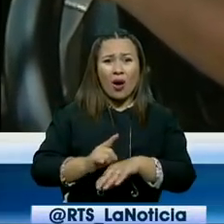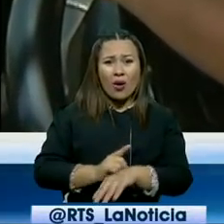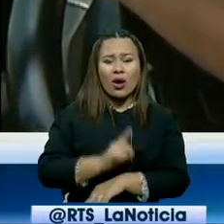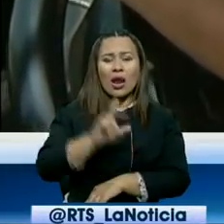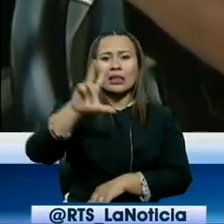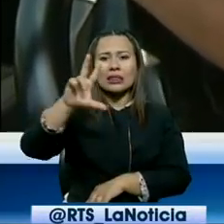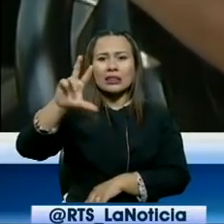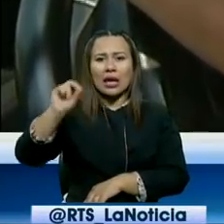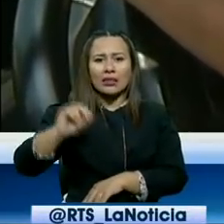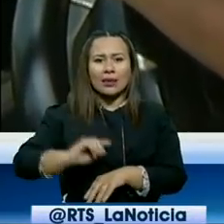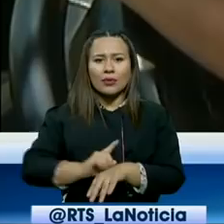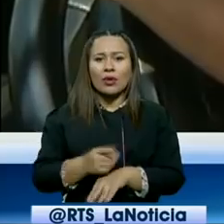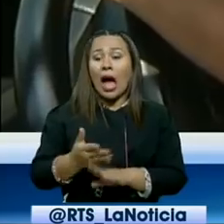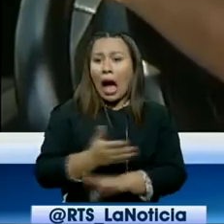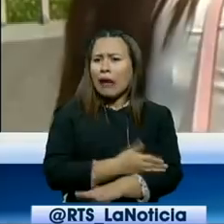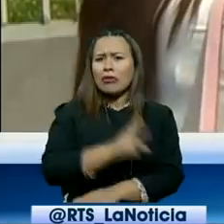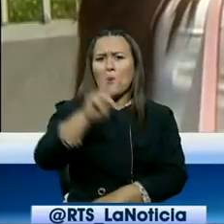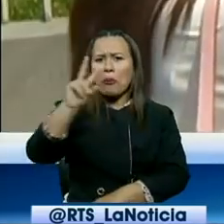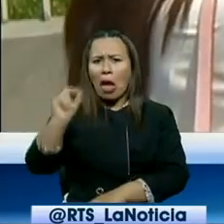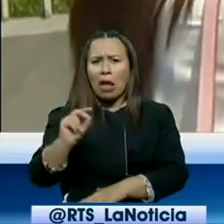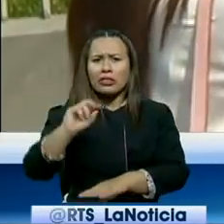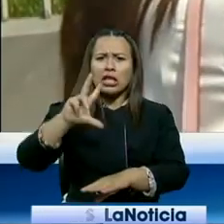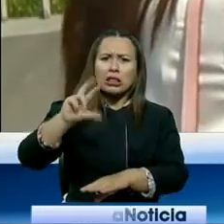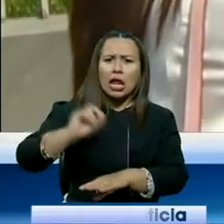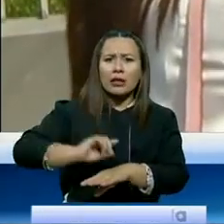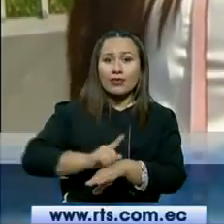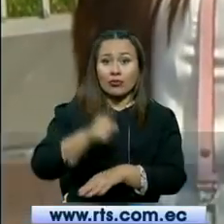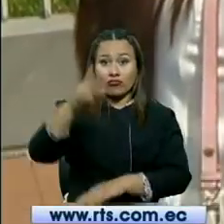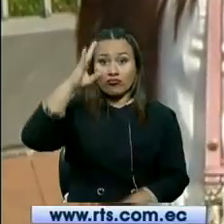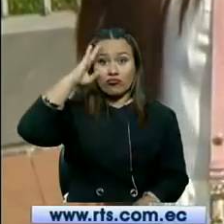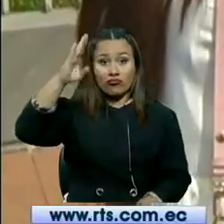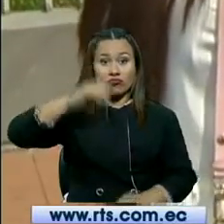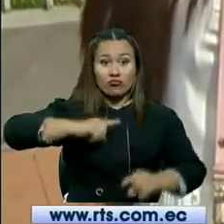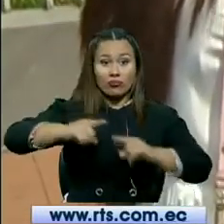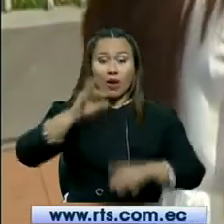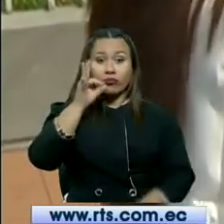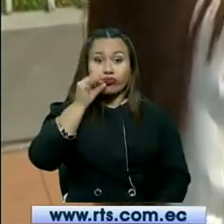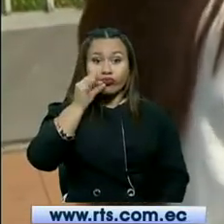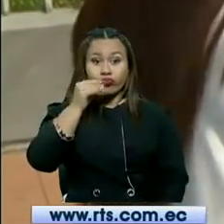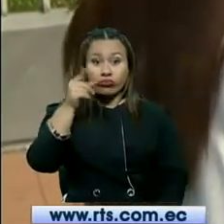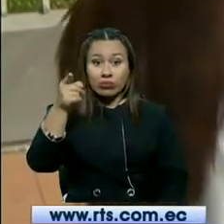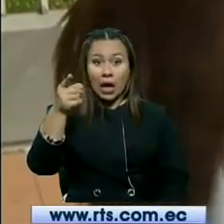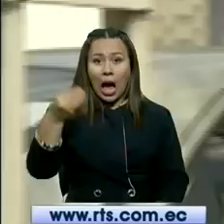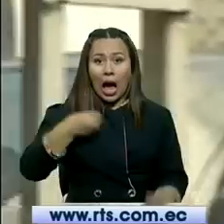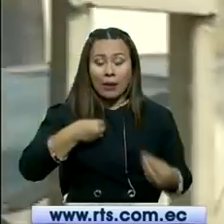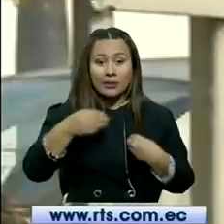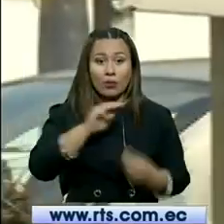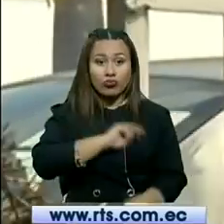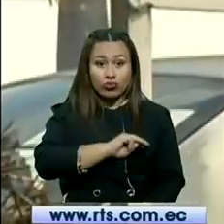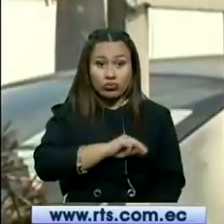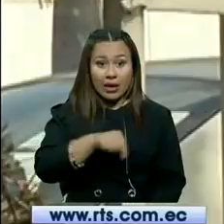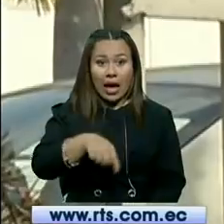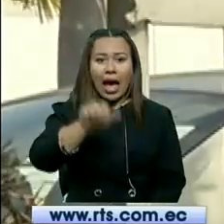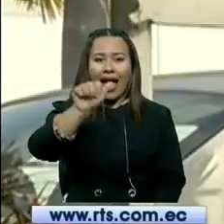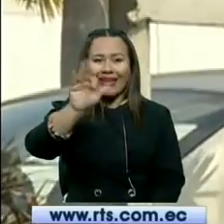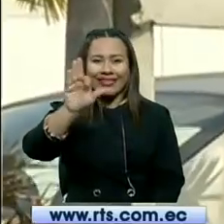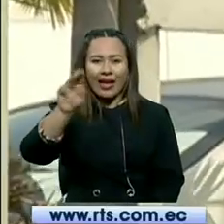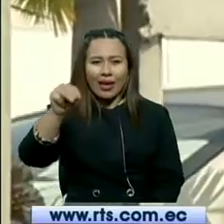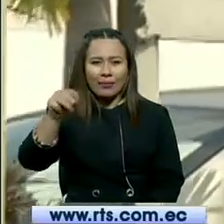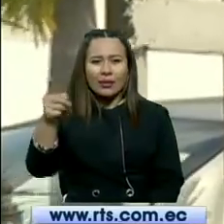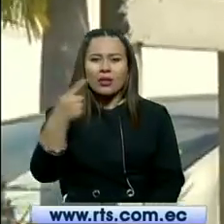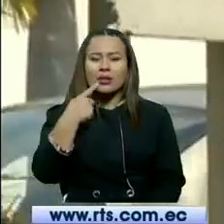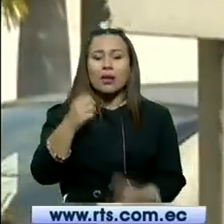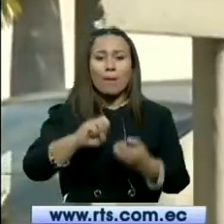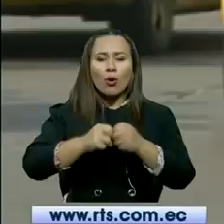Es 20, 30 minutos. El comandante de la Autoridad de Tránsito Municipal dice que este problema se